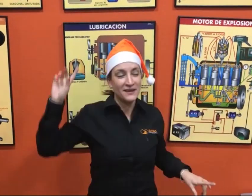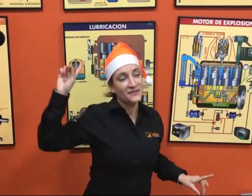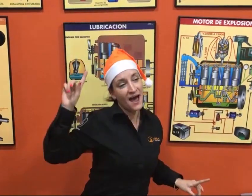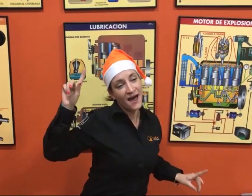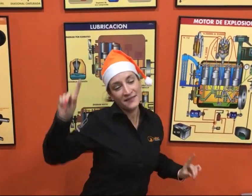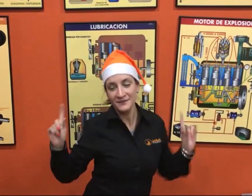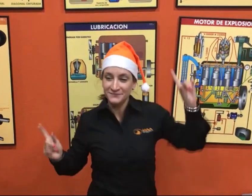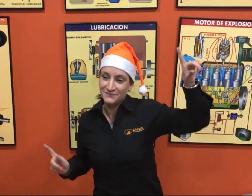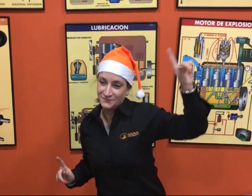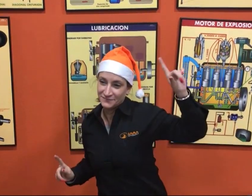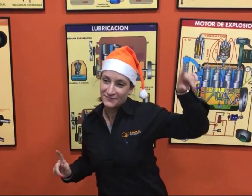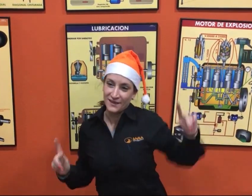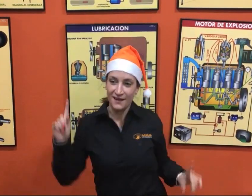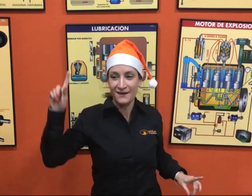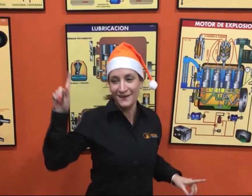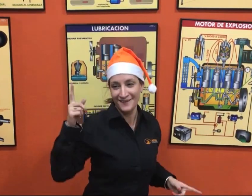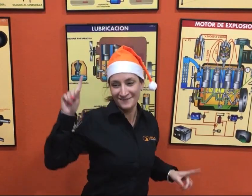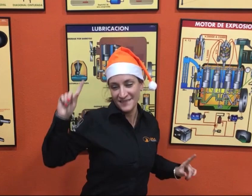¡Feliz Navidad!